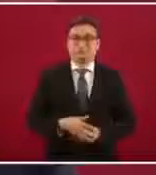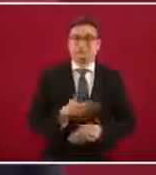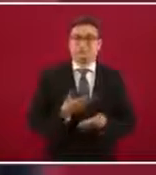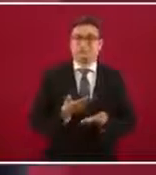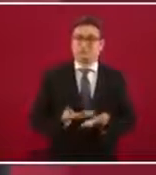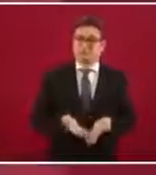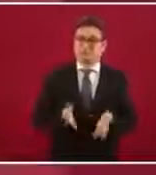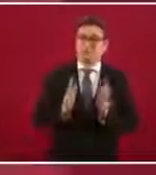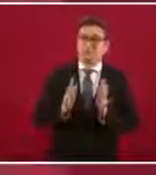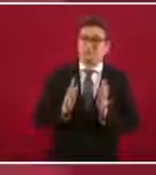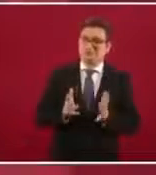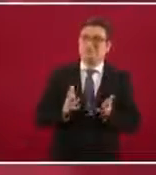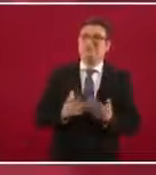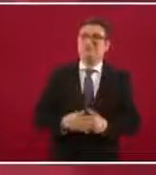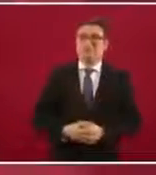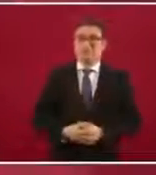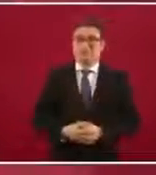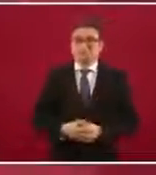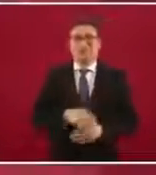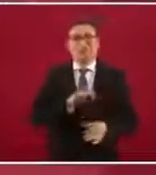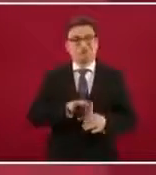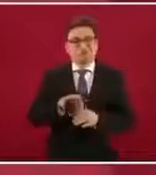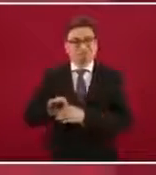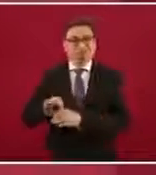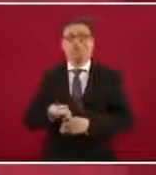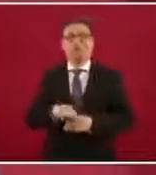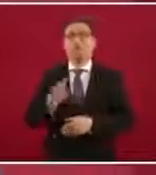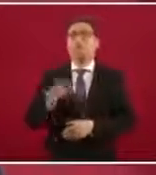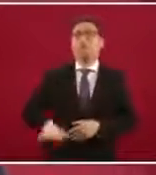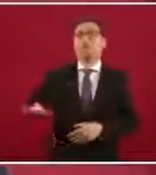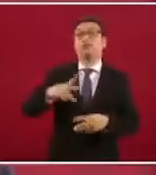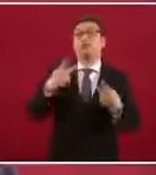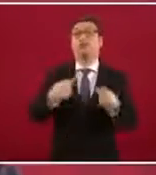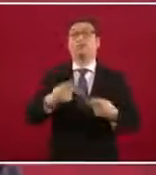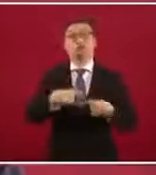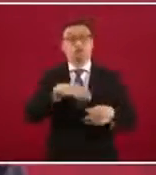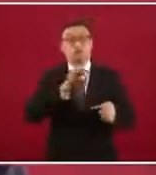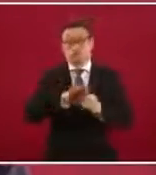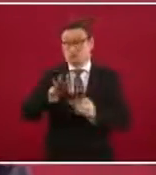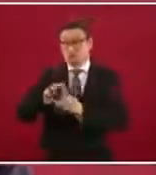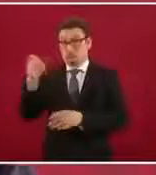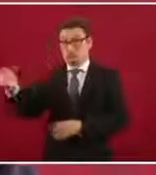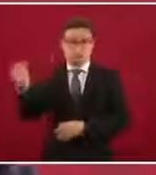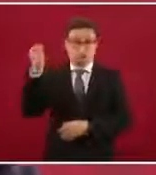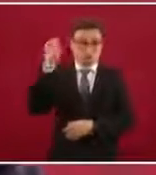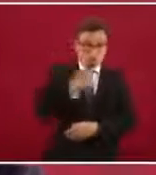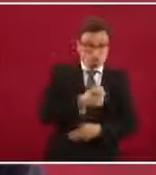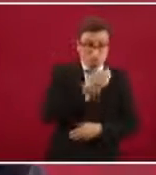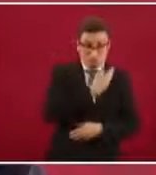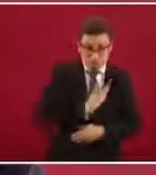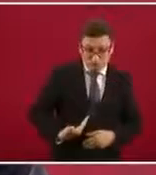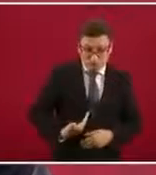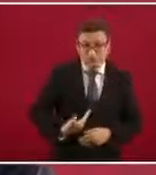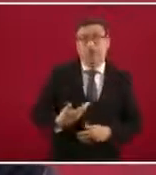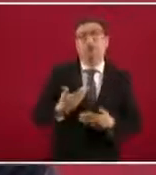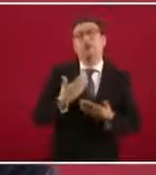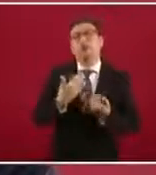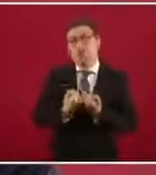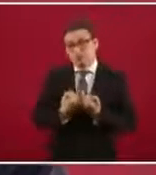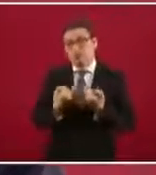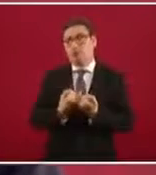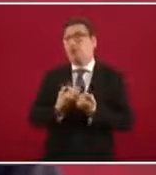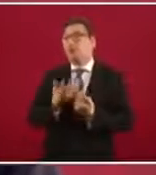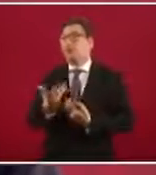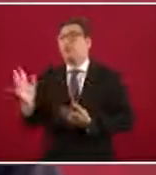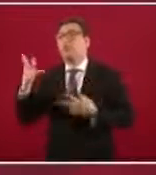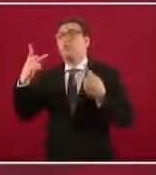Ahora hay revocación del mandato porque el pueblo pone y el pueblo quita. El pueblo,